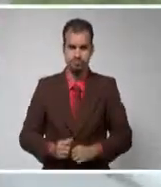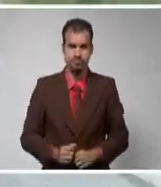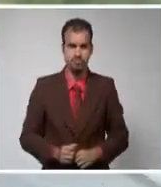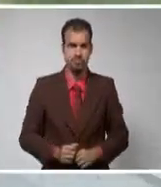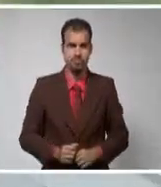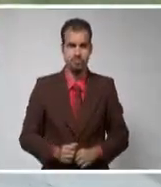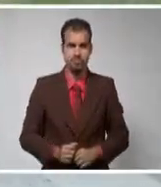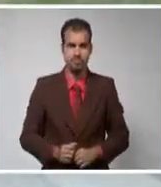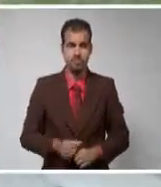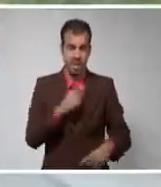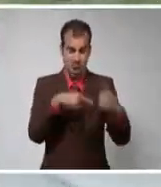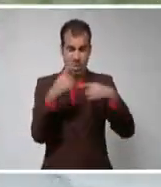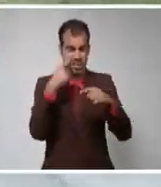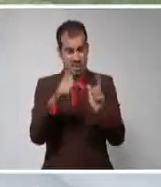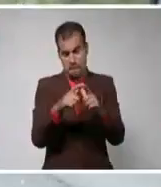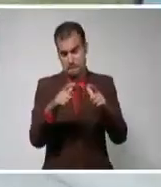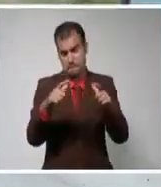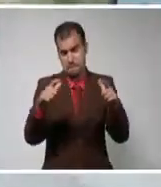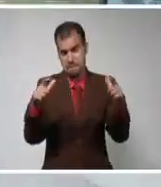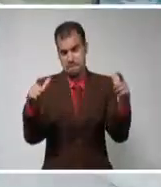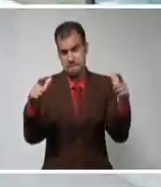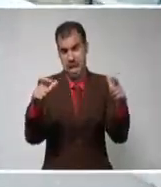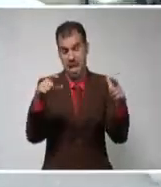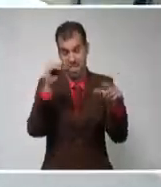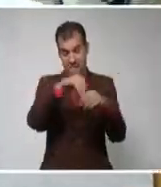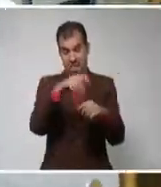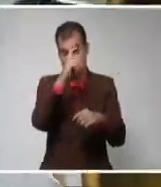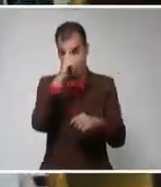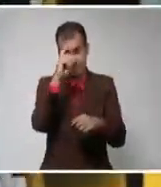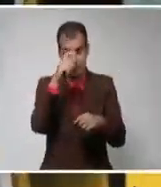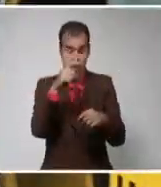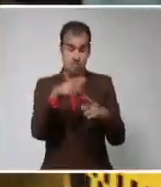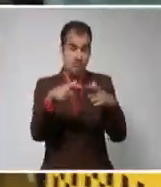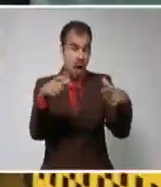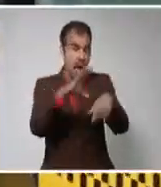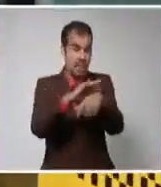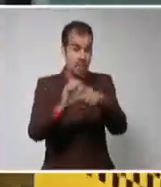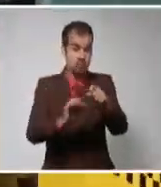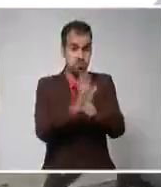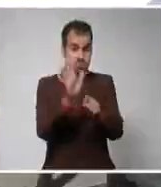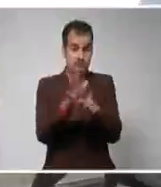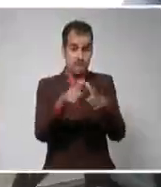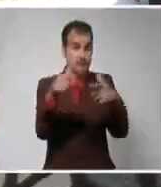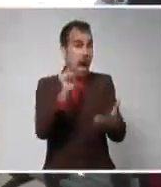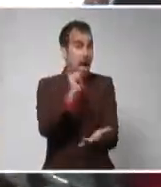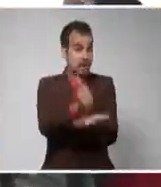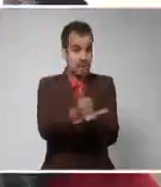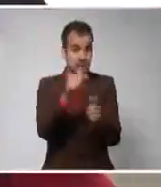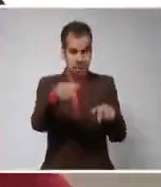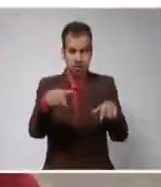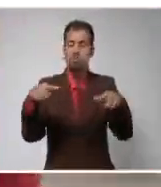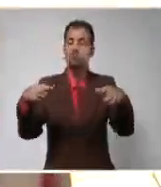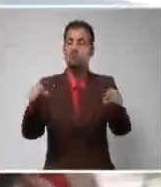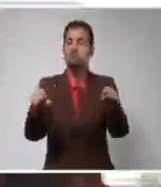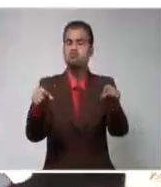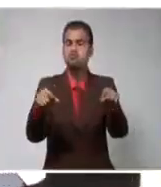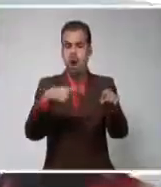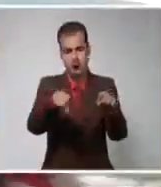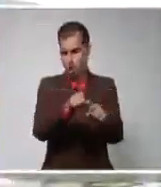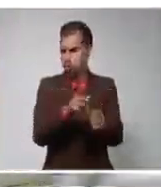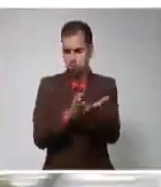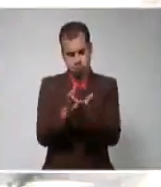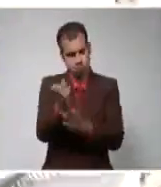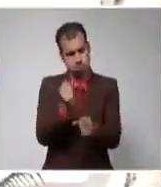actual rebrote de la pandemia que vive la provincia con mayor incidencia en la ciudad capital, el servicio de las mototriciclos se ha mantenido